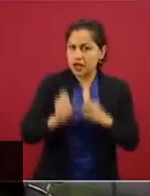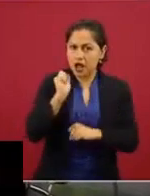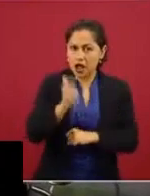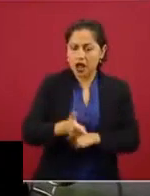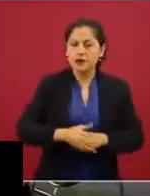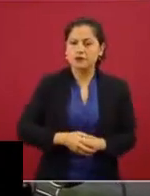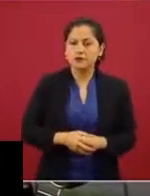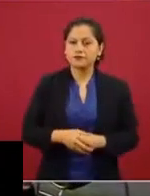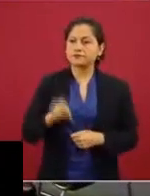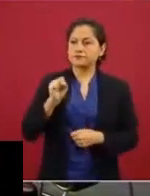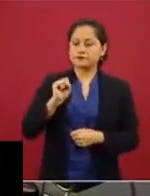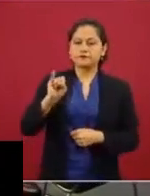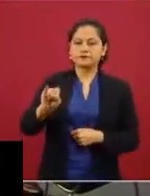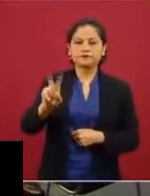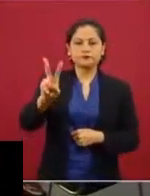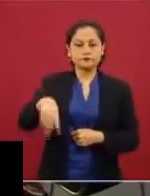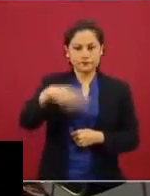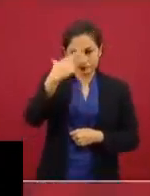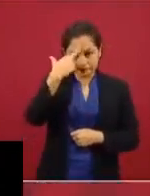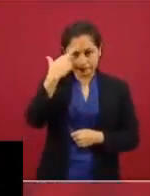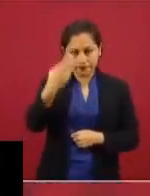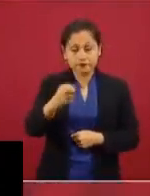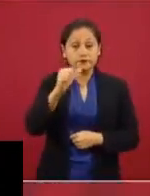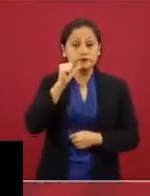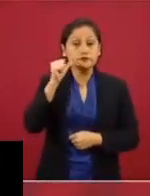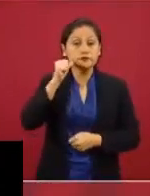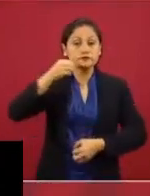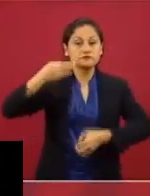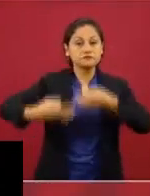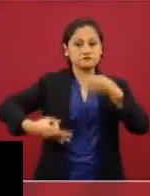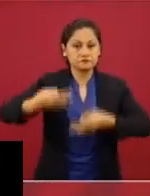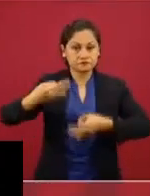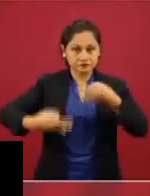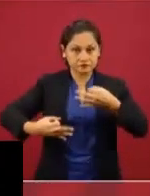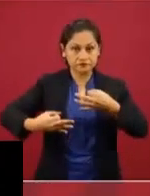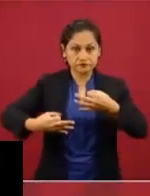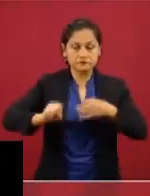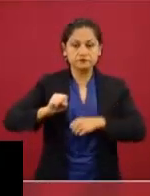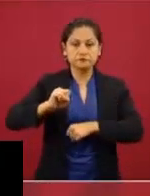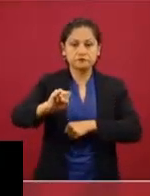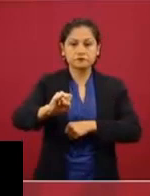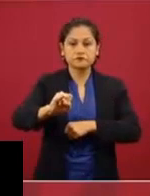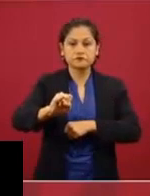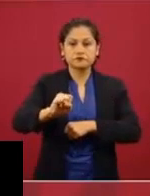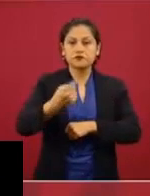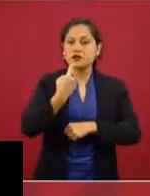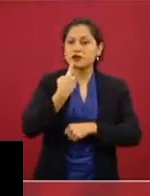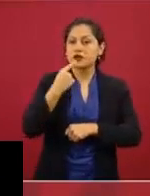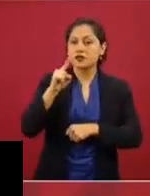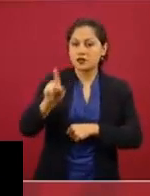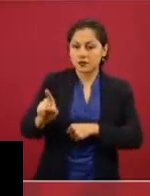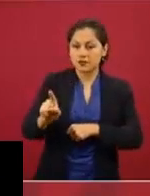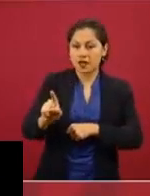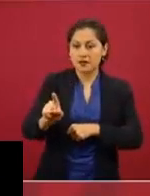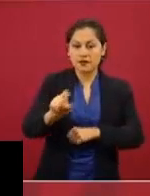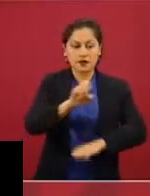Bueno, sí, en efecto, ayer la Corte le dio entrada a un recurso de las